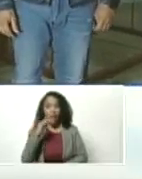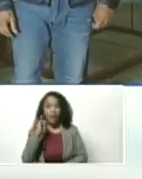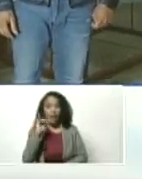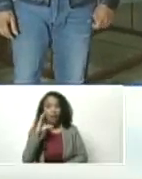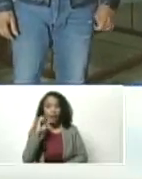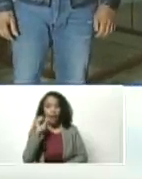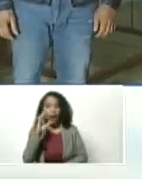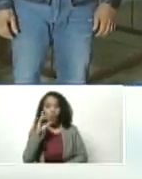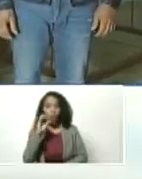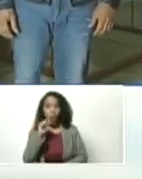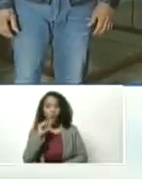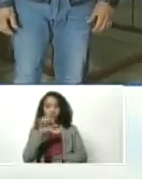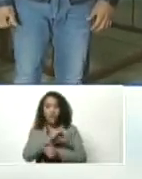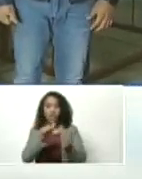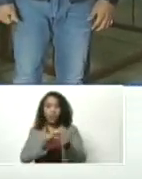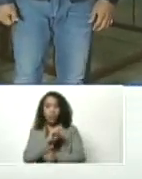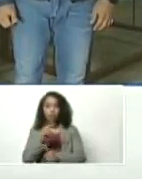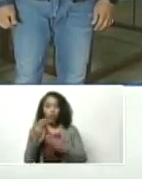Economía Productiva.